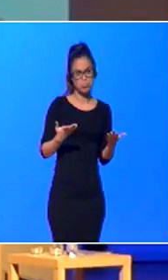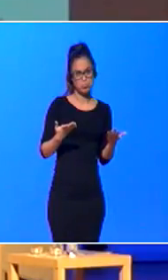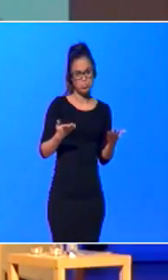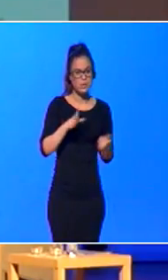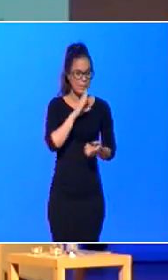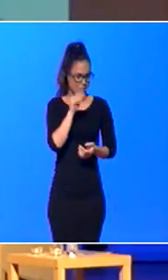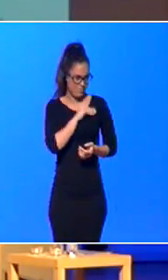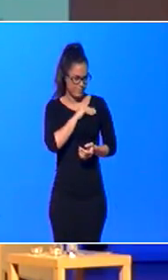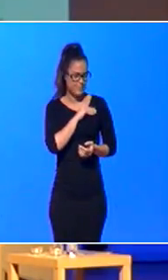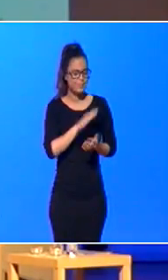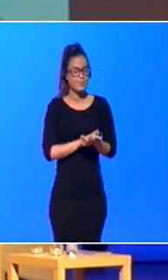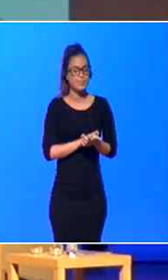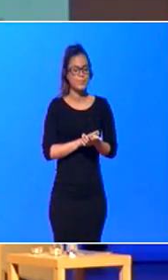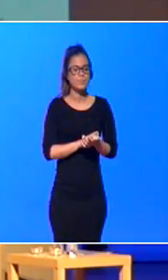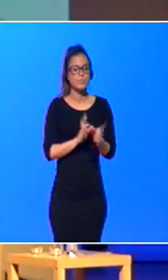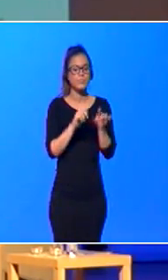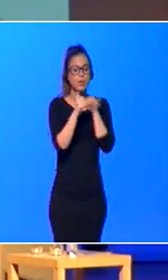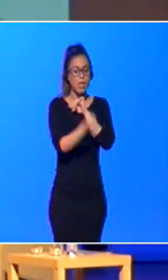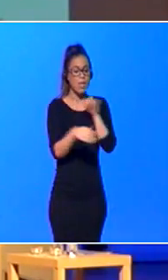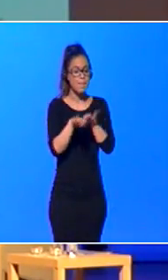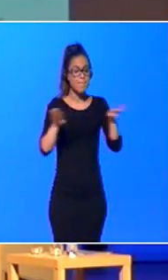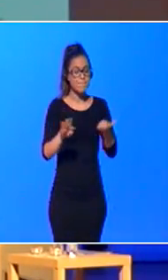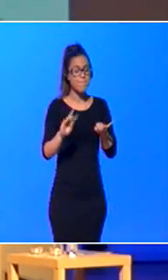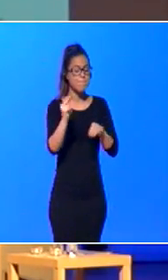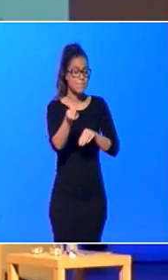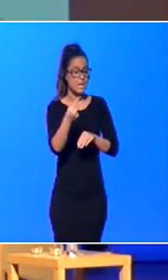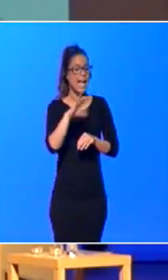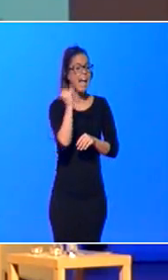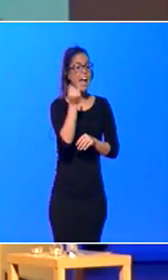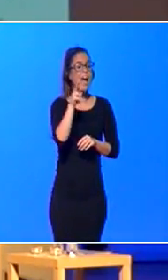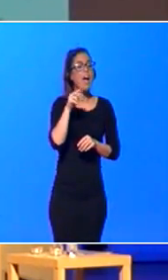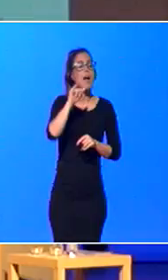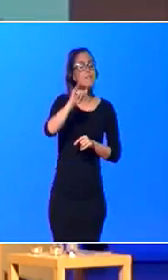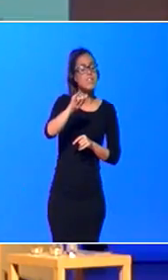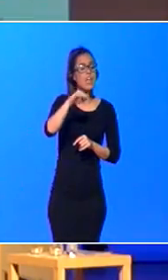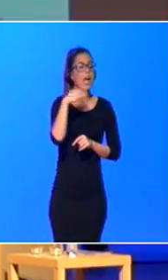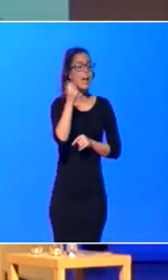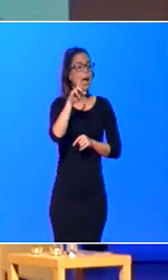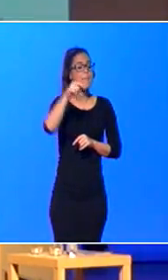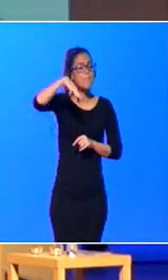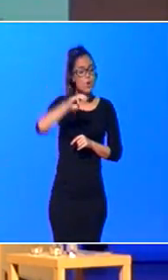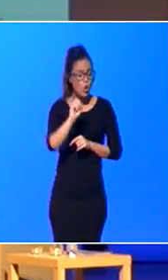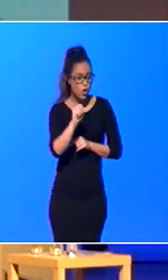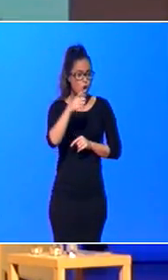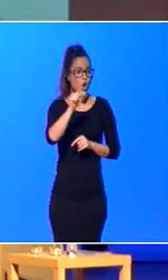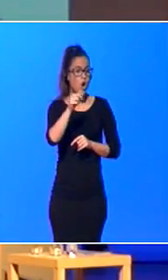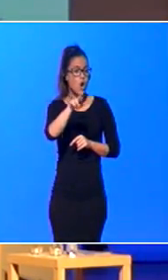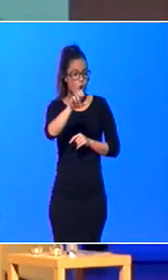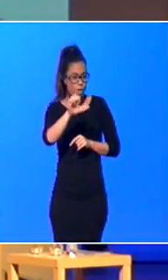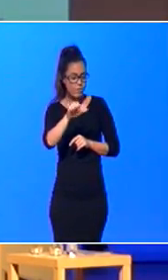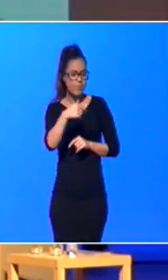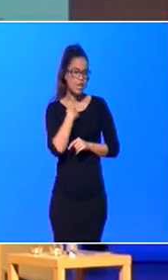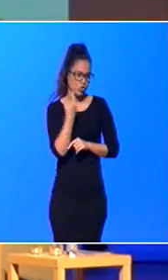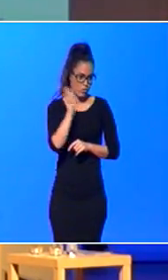ellos. Segunda mesa, Javi Monzón, José Ramón Orcasitas, Lore Arechaga, y ahí estaré yo